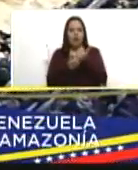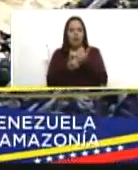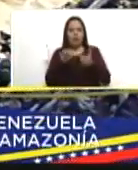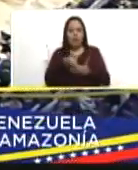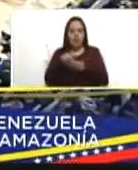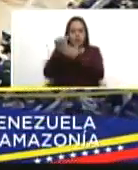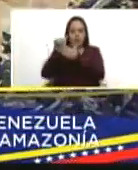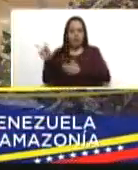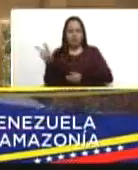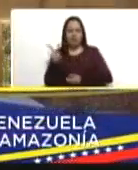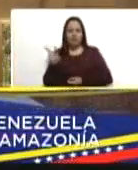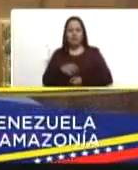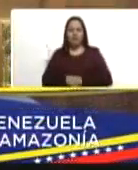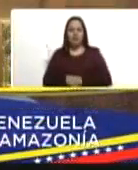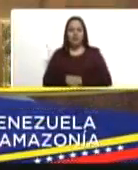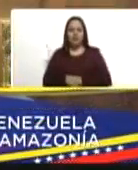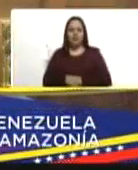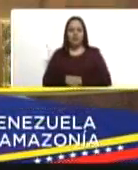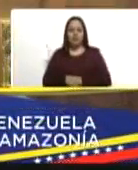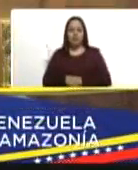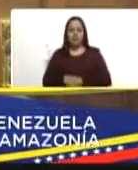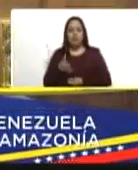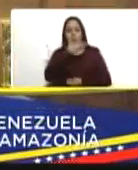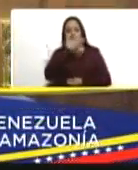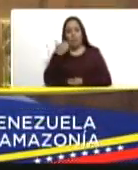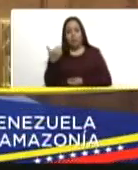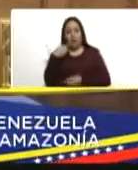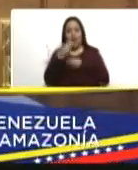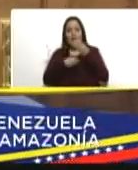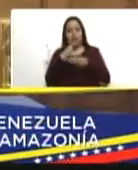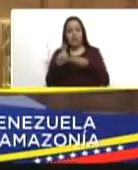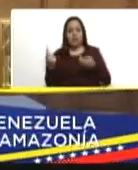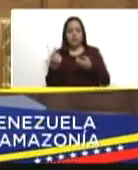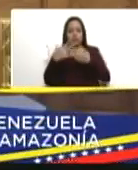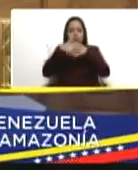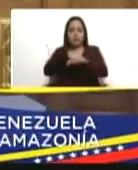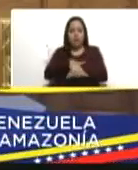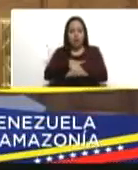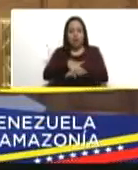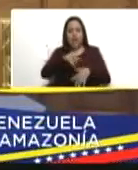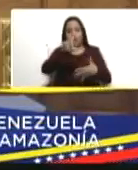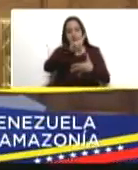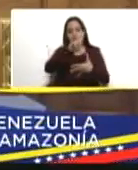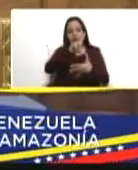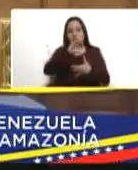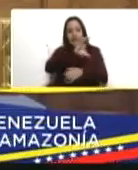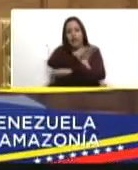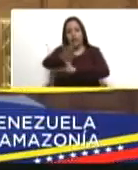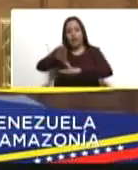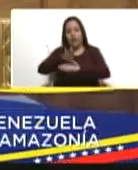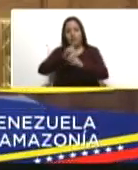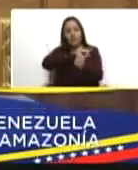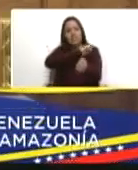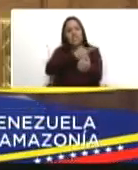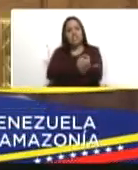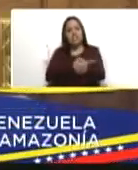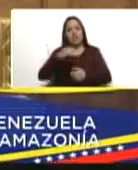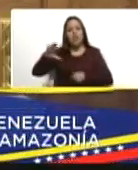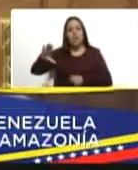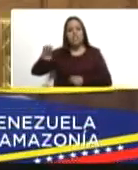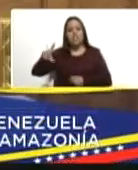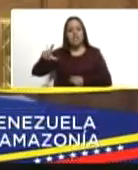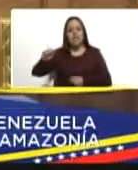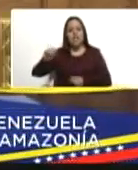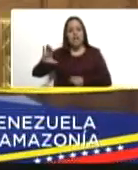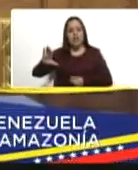Venezuela para reconstruir la integración latinoamericana y caribeño fortaleciendo la cedat recuperando